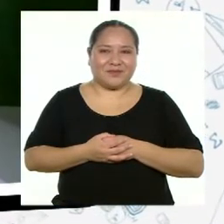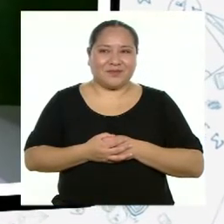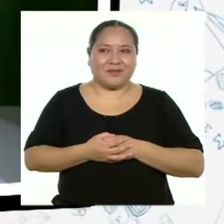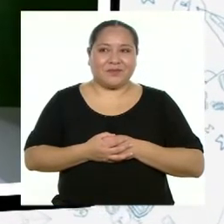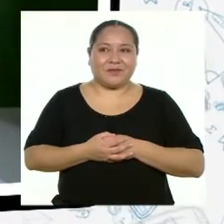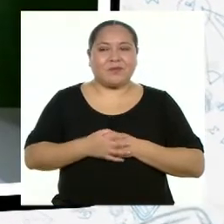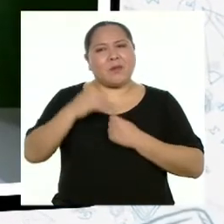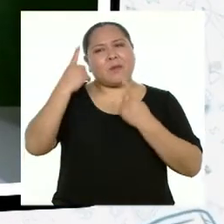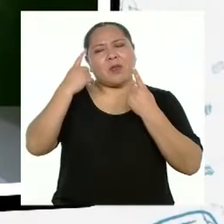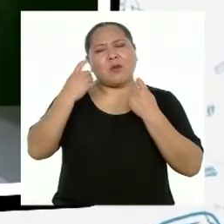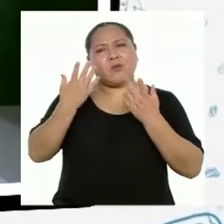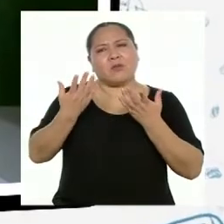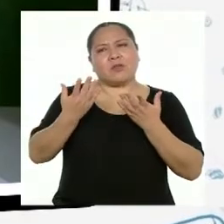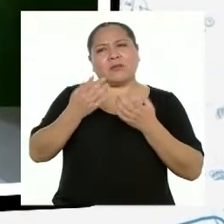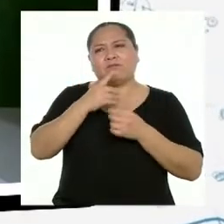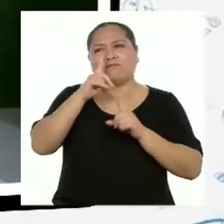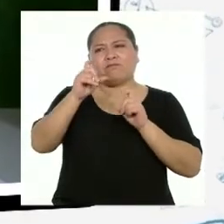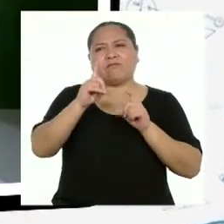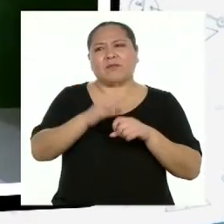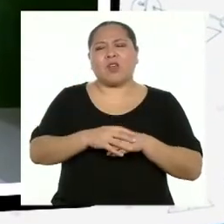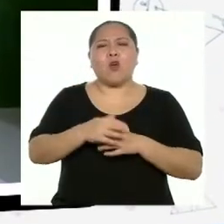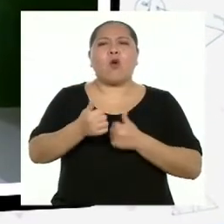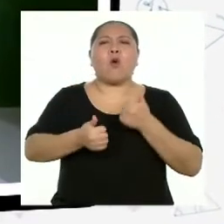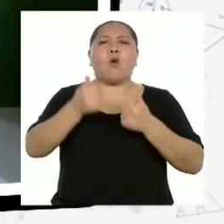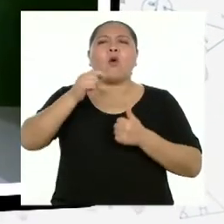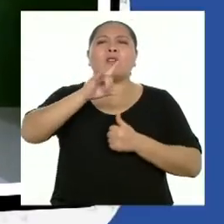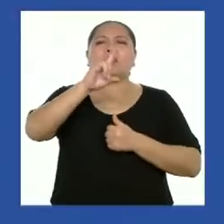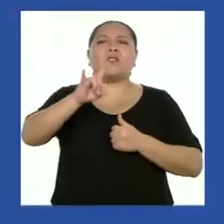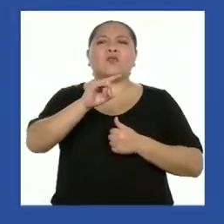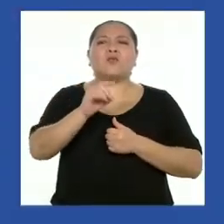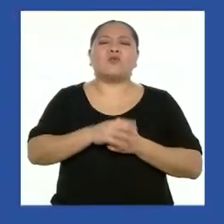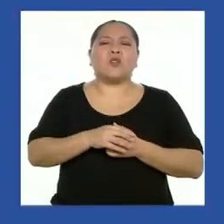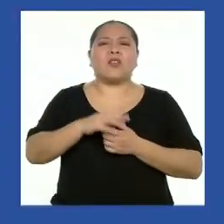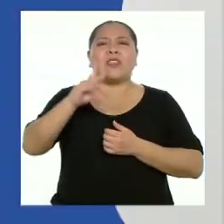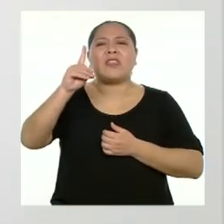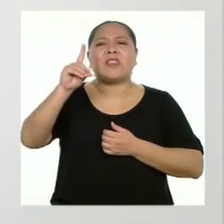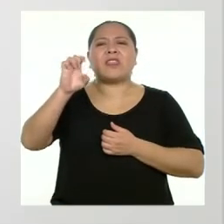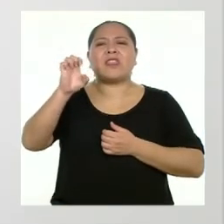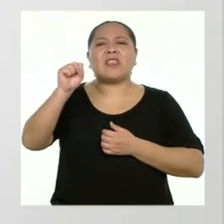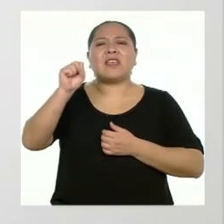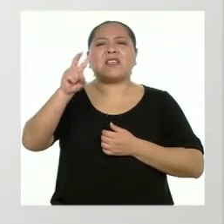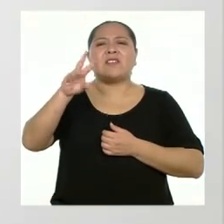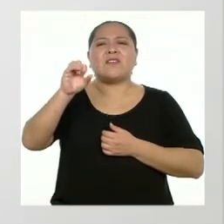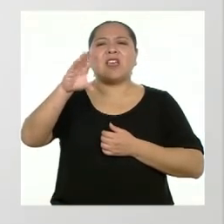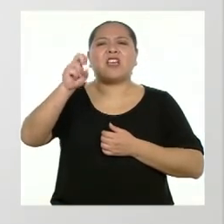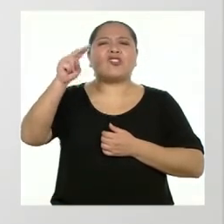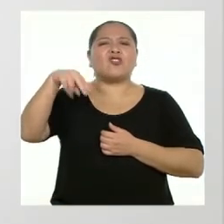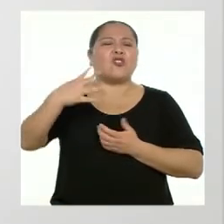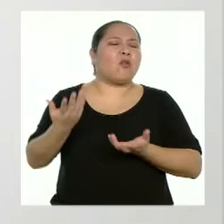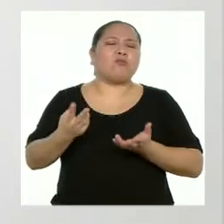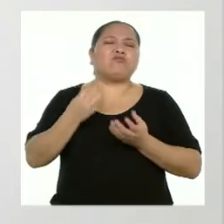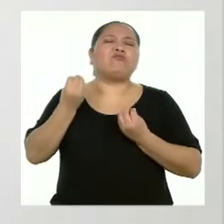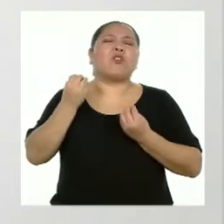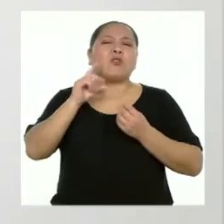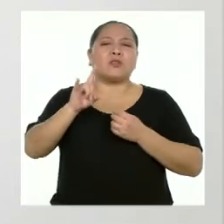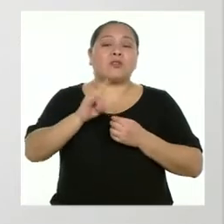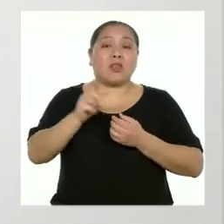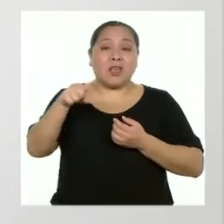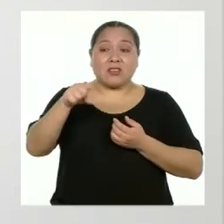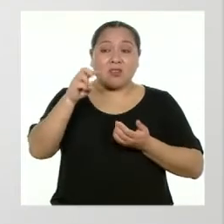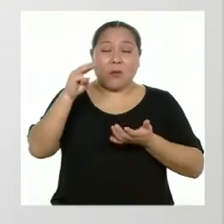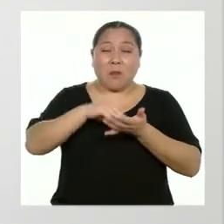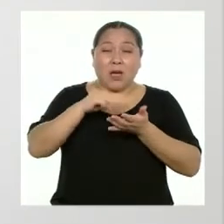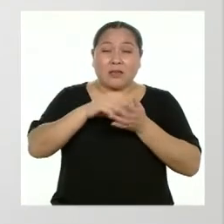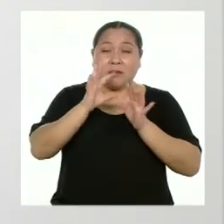Mi pregunta es, ¿cuál es el uso de la desviación estándar? Uno de los usos más importantes de la